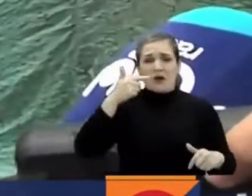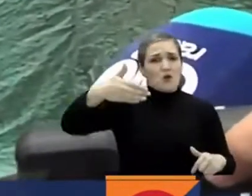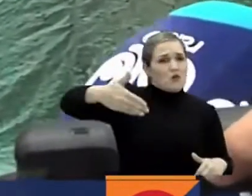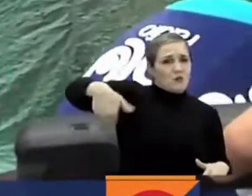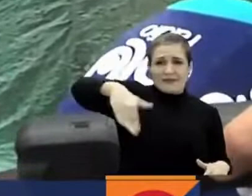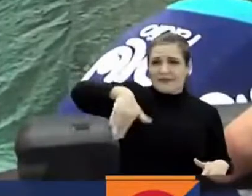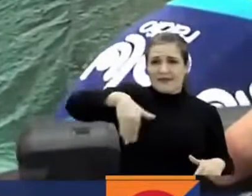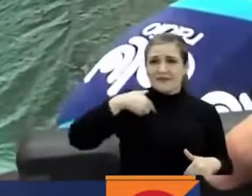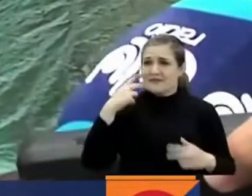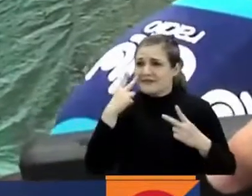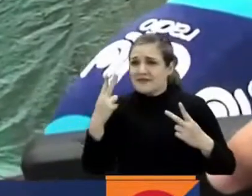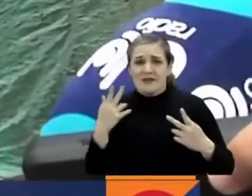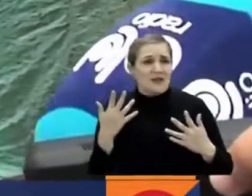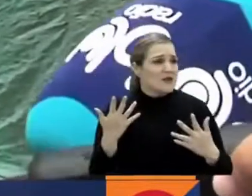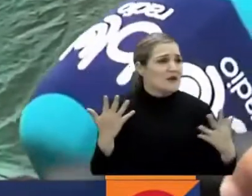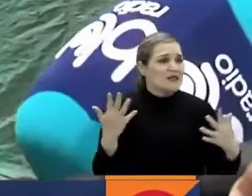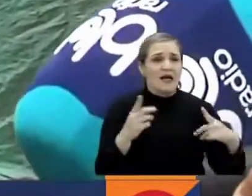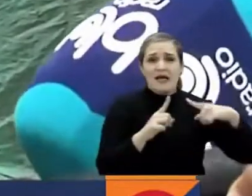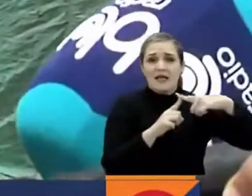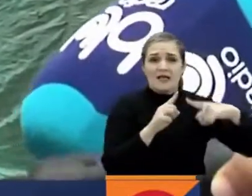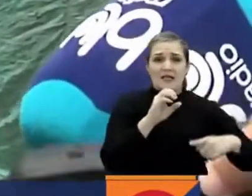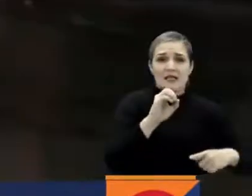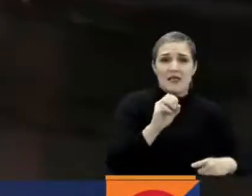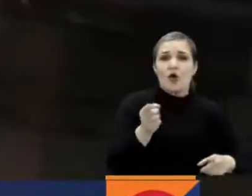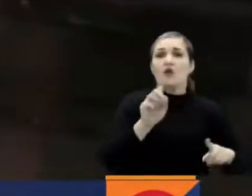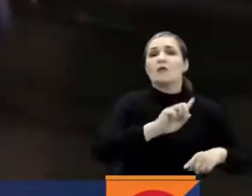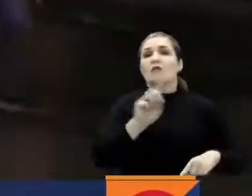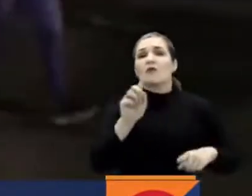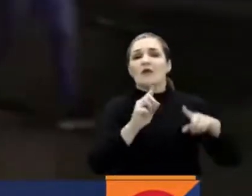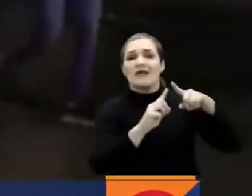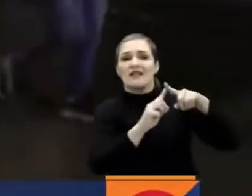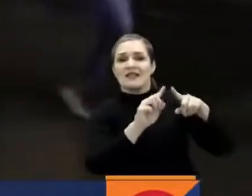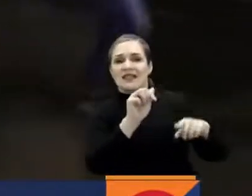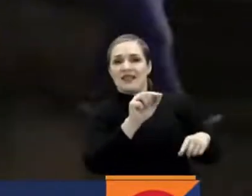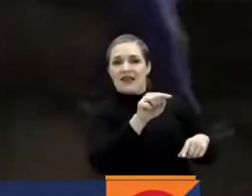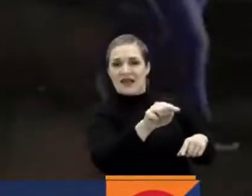a mi tío, ni a la mujer de mi tío.